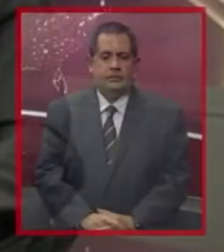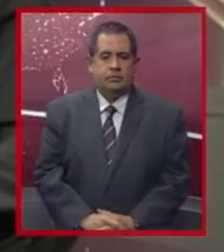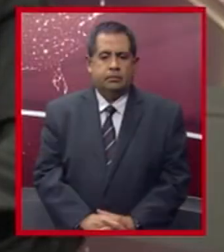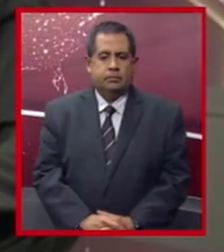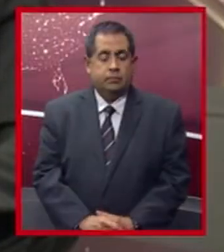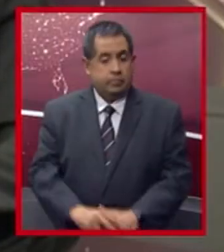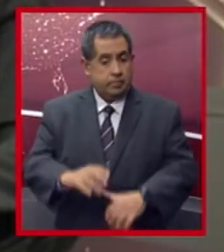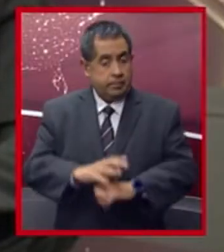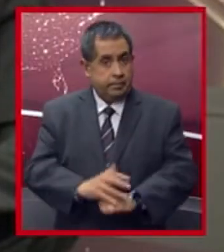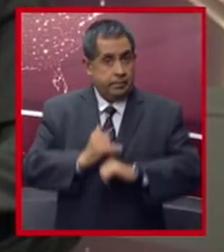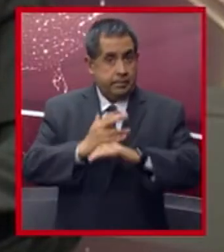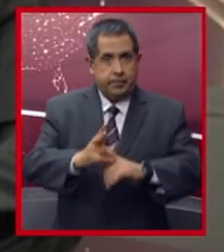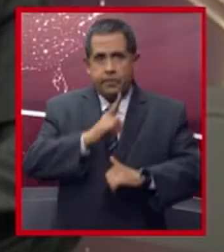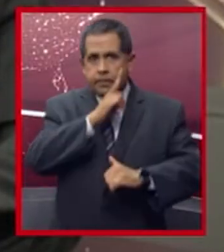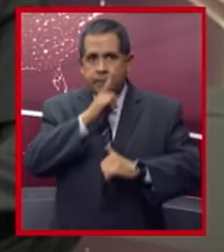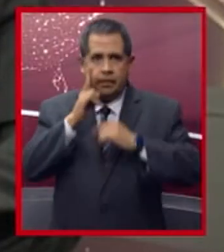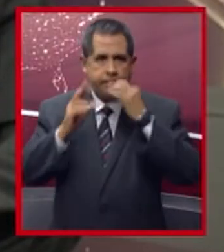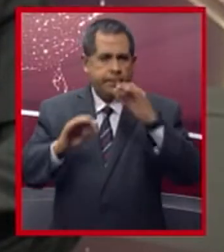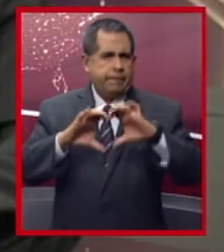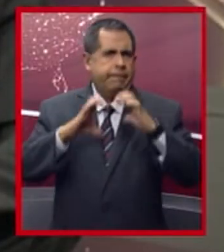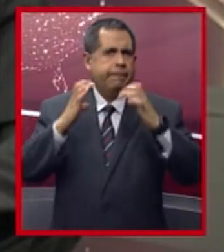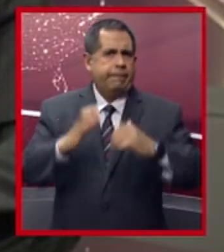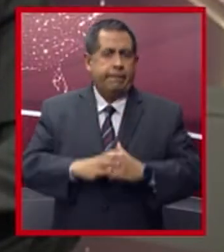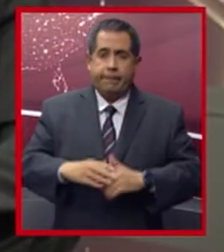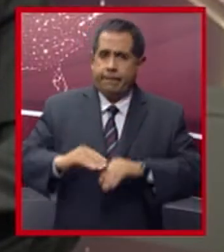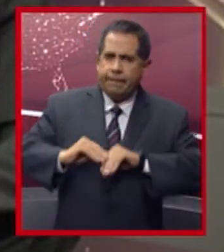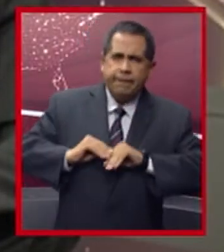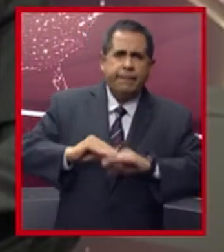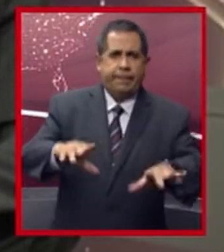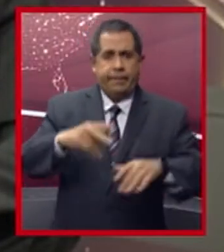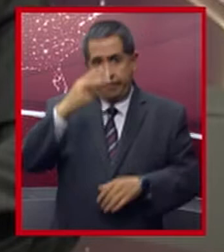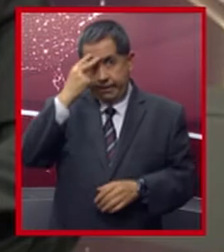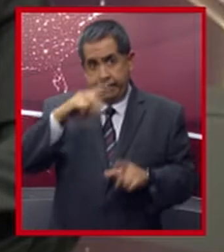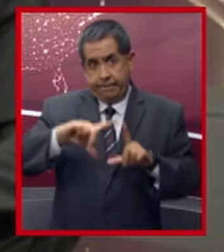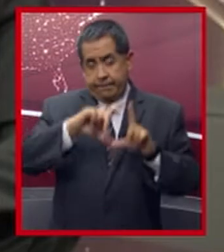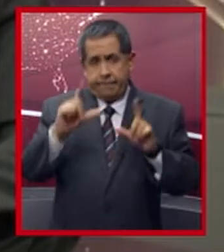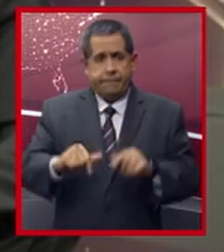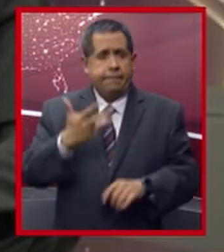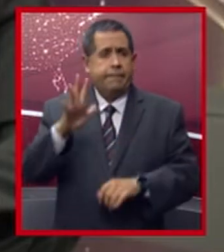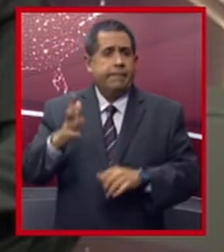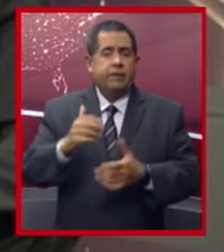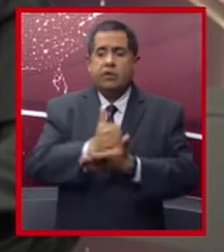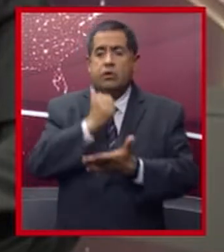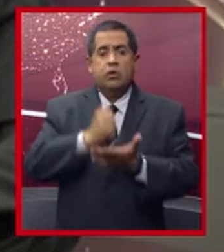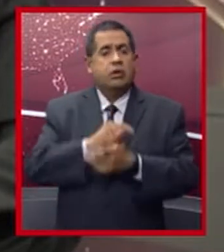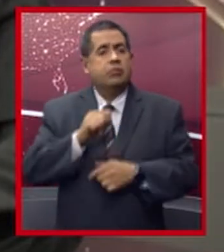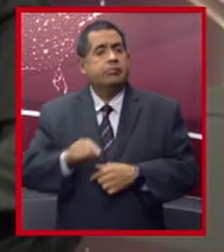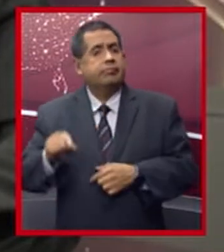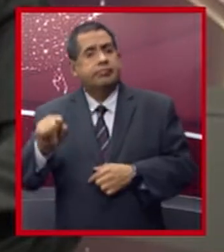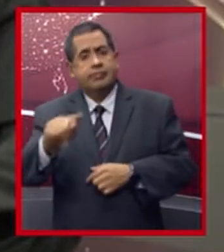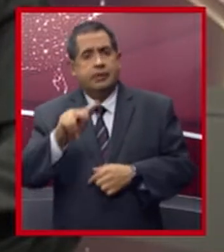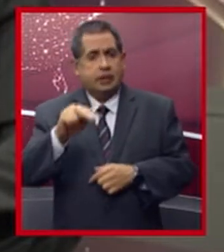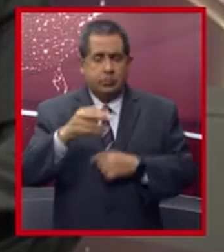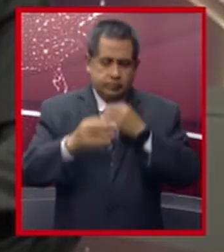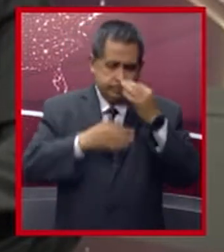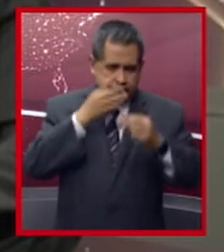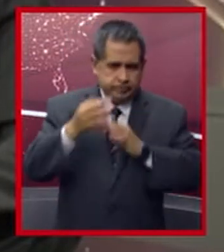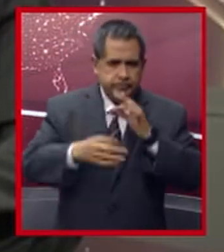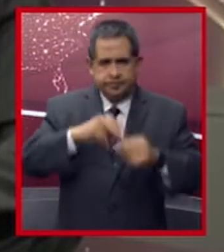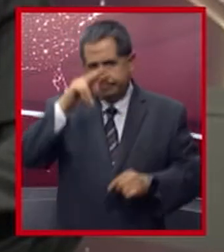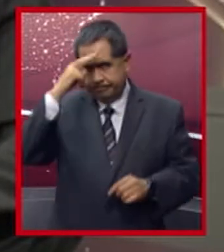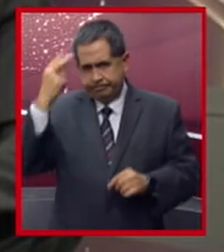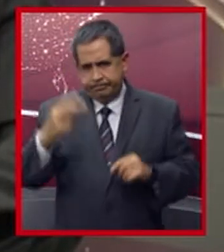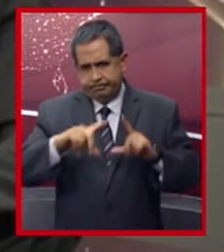Ya estamos de regreso con usted aquí en Noticias del Congreso, transmitiendo a la República Mexicana en 10 ciudades en televisión digital terrestre y a la República